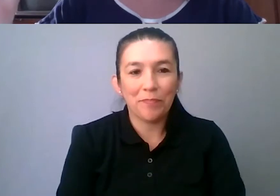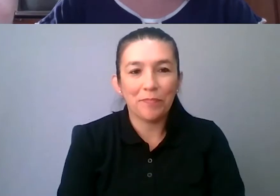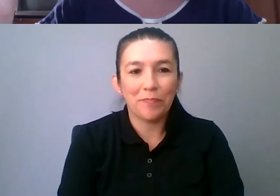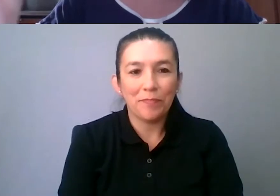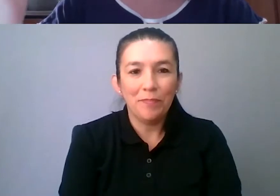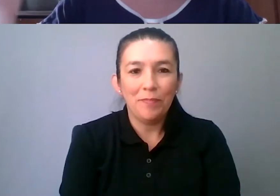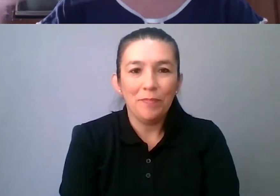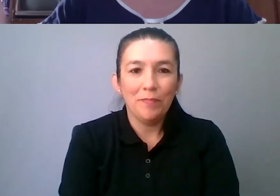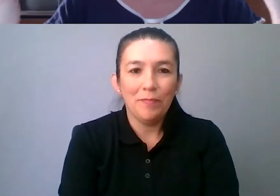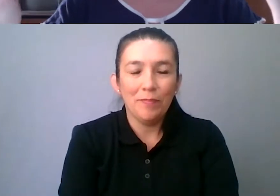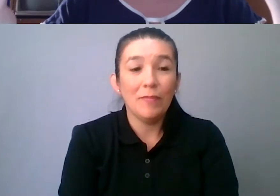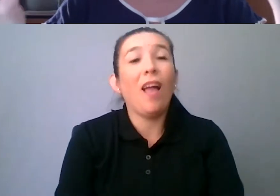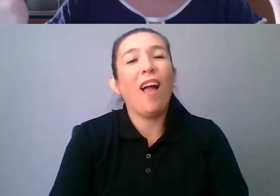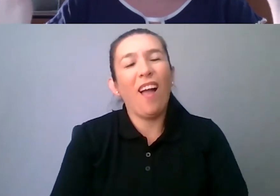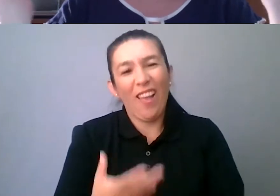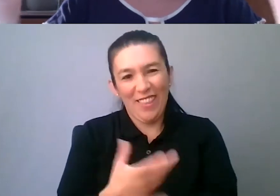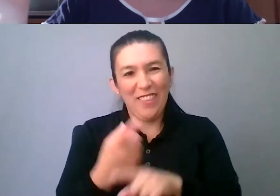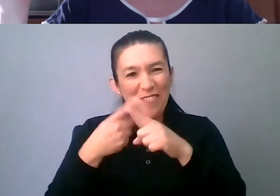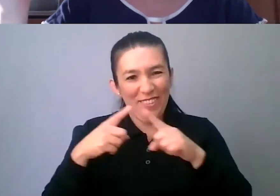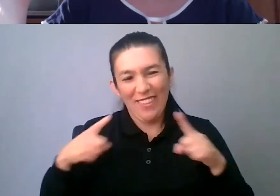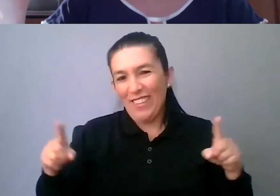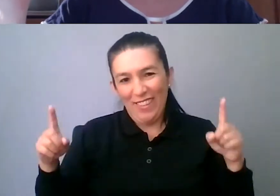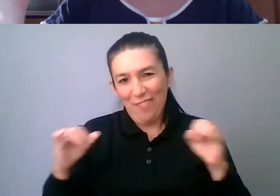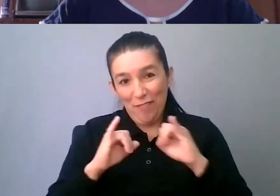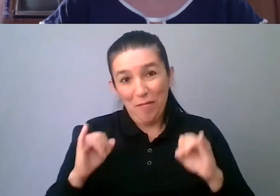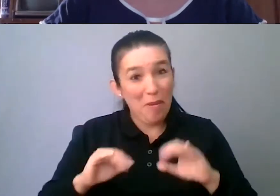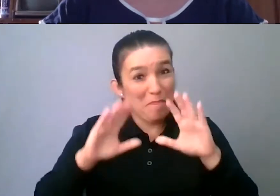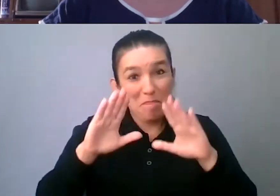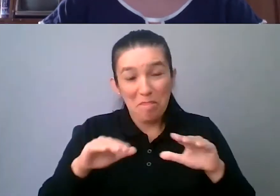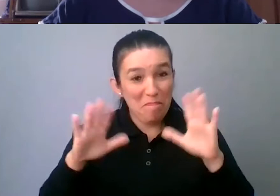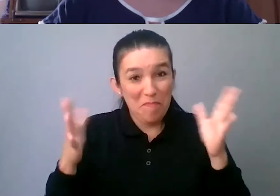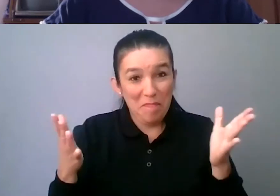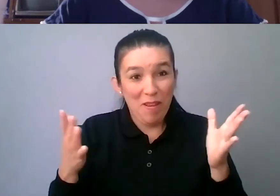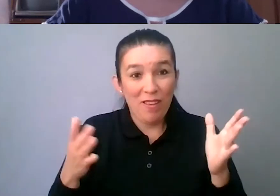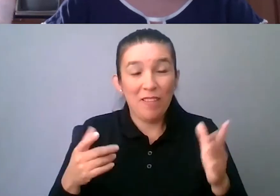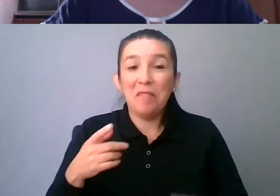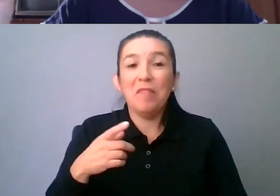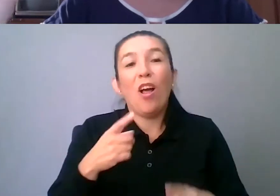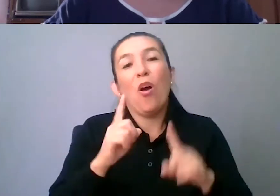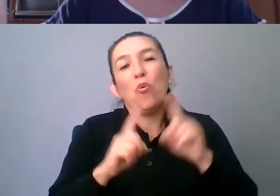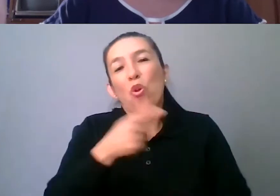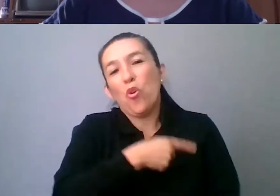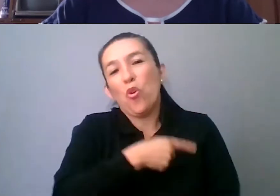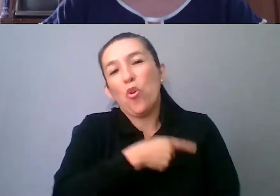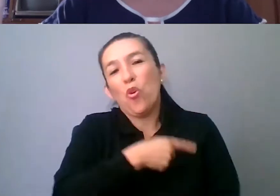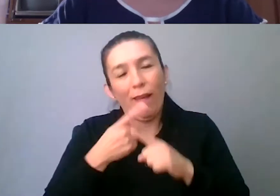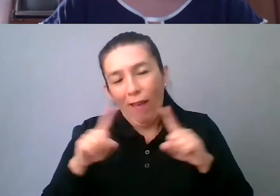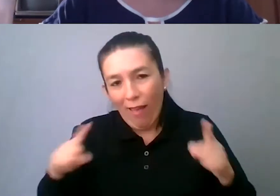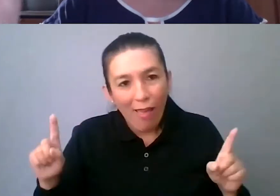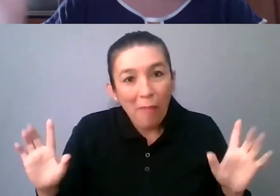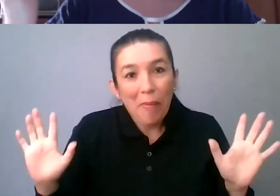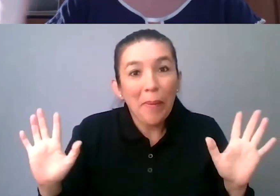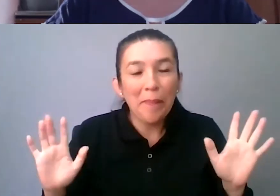que hay distintas maneras de hacer la misma figura, tienen distintos nombres y eso es respecto a la funcionalidad que estábamos hablando hace un